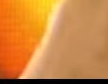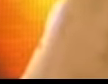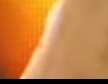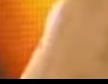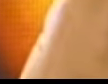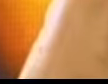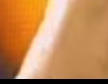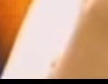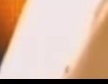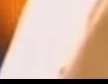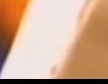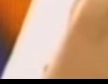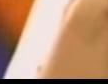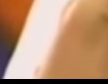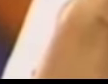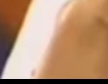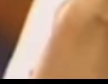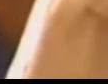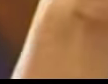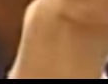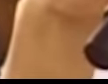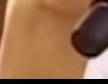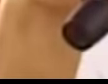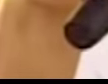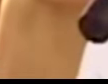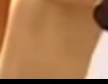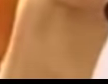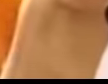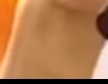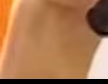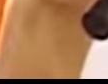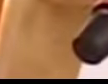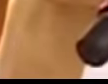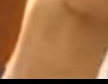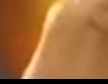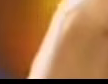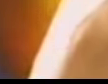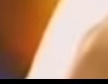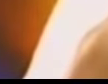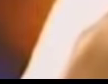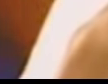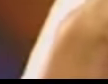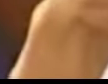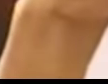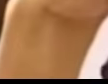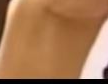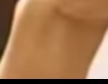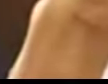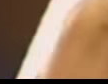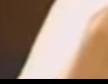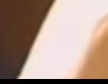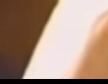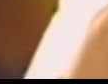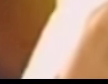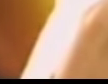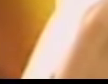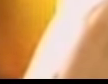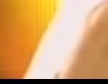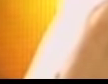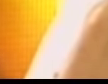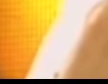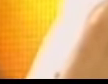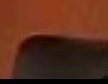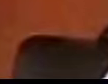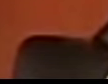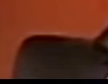almuerzo en Amaguaña. Pero créame, yo juraba que era 11 de la mañana, me sirven ese refrigero, me siento a comer. De repente iba a la hora, 2 de la tarde. Sí, pero